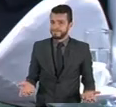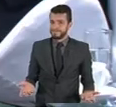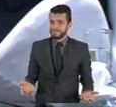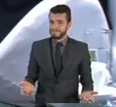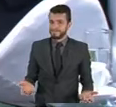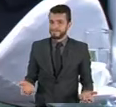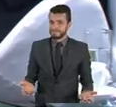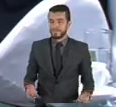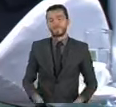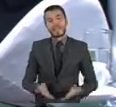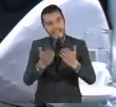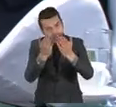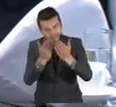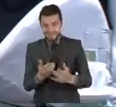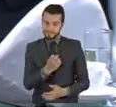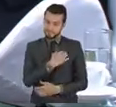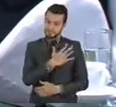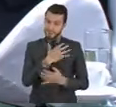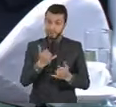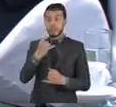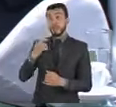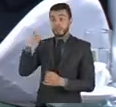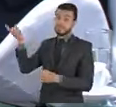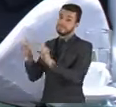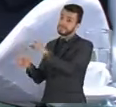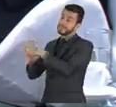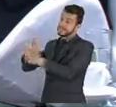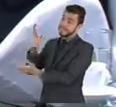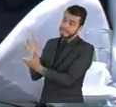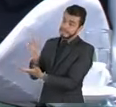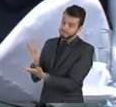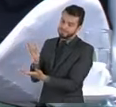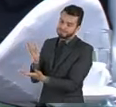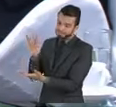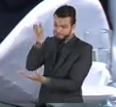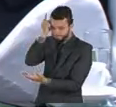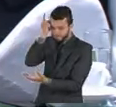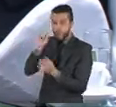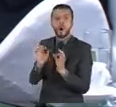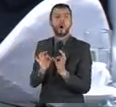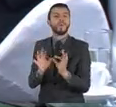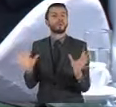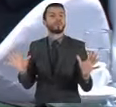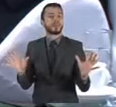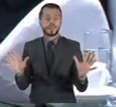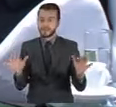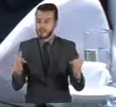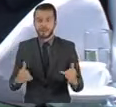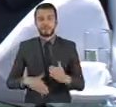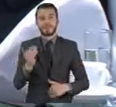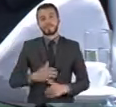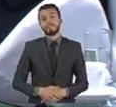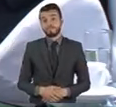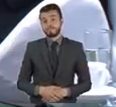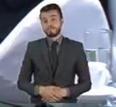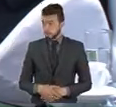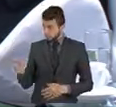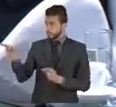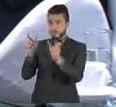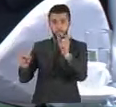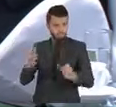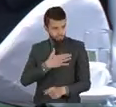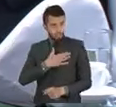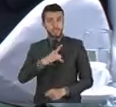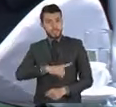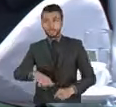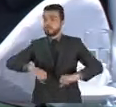Y esa fue otra gran oportunidad que nos trajo la pandemia. Muchos alcaldes, antes que yo, han promovido el uso de la bicicleta en